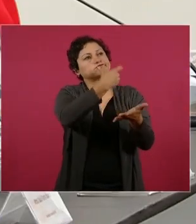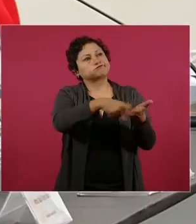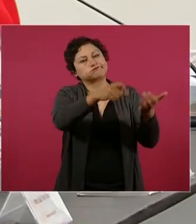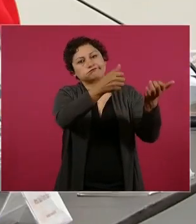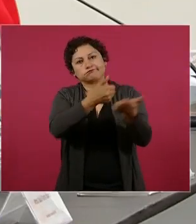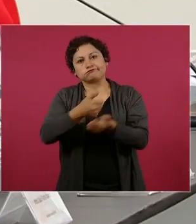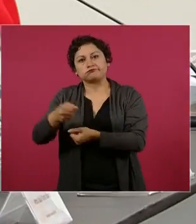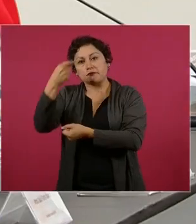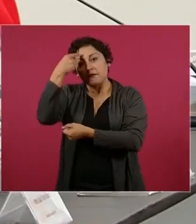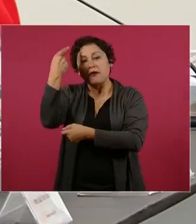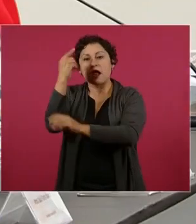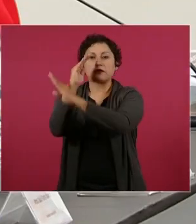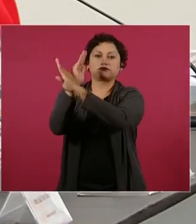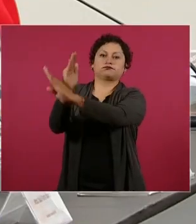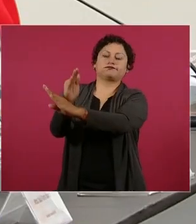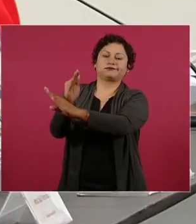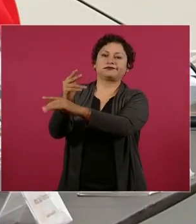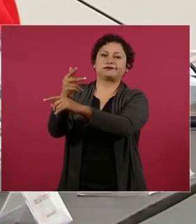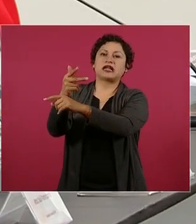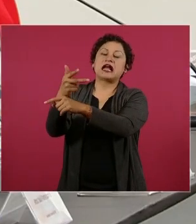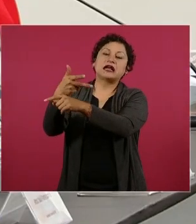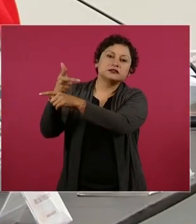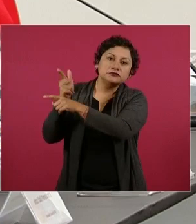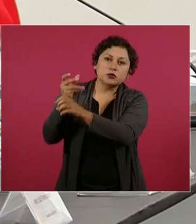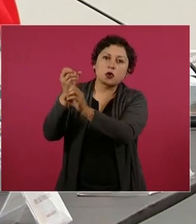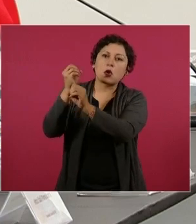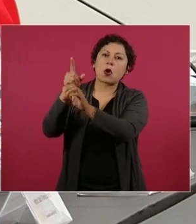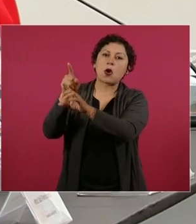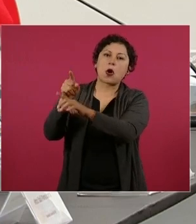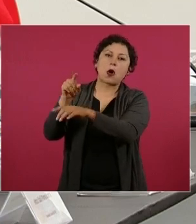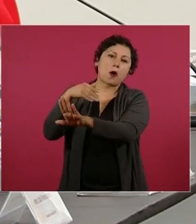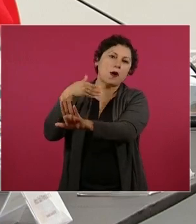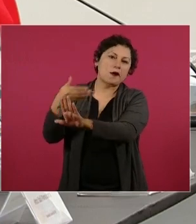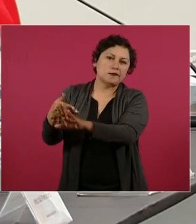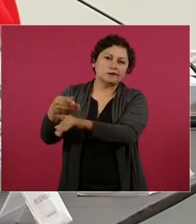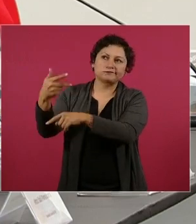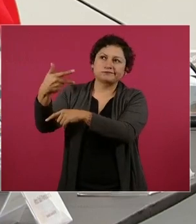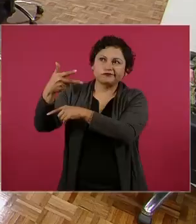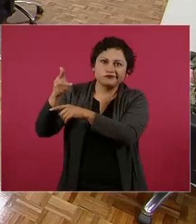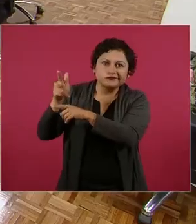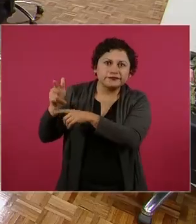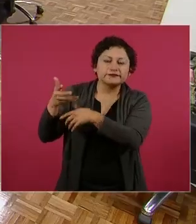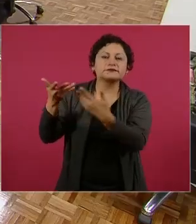protección para nuestro personal que está operando, no es instalaciones